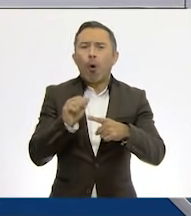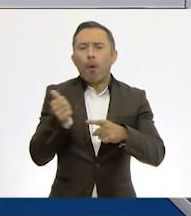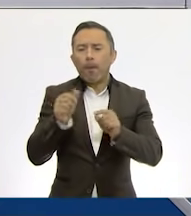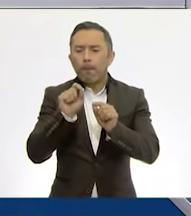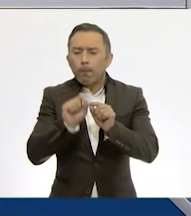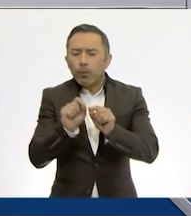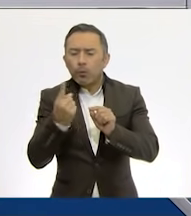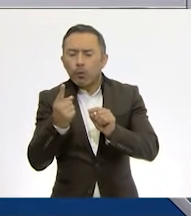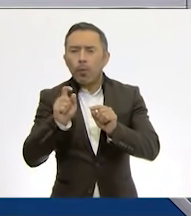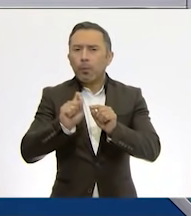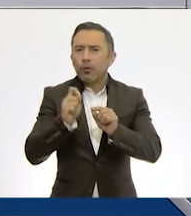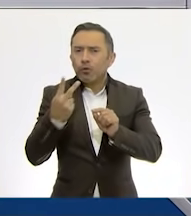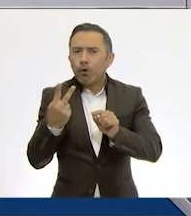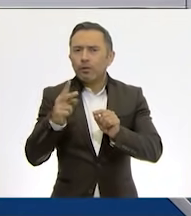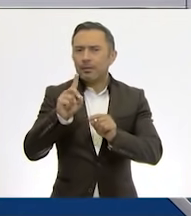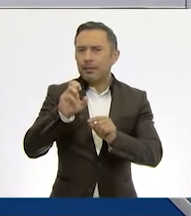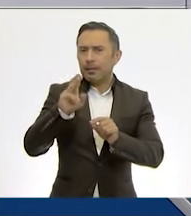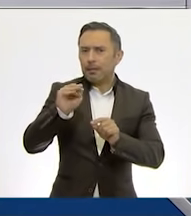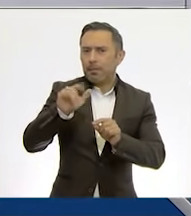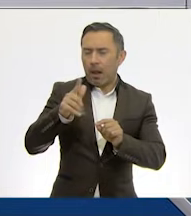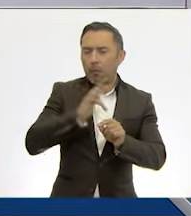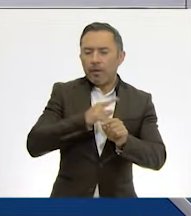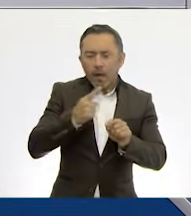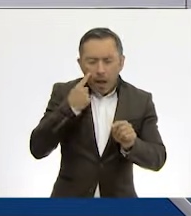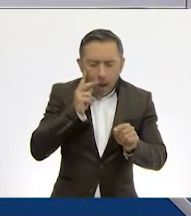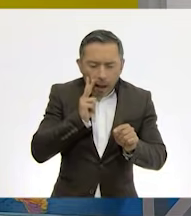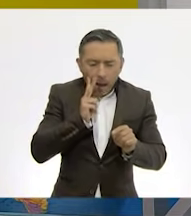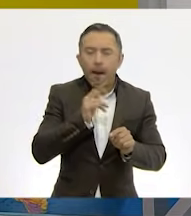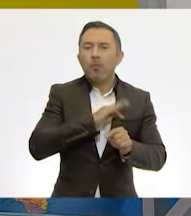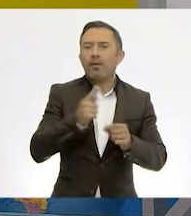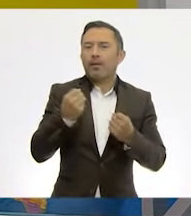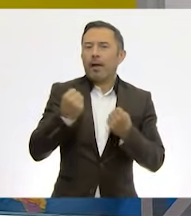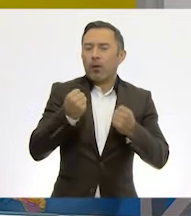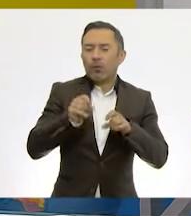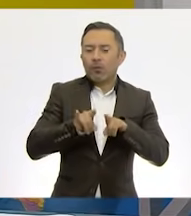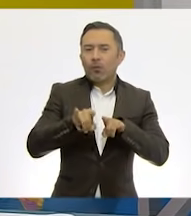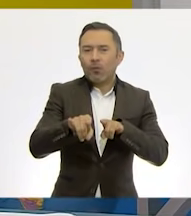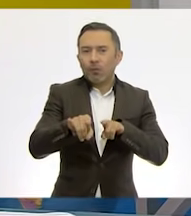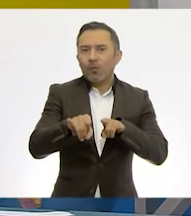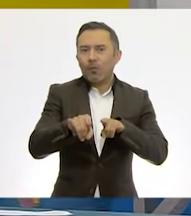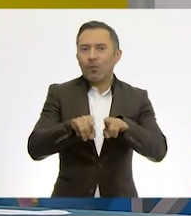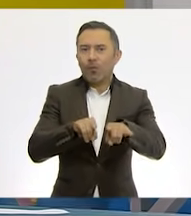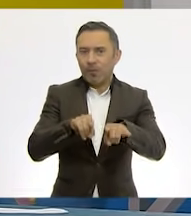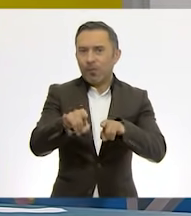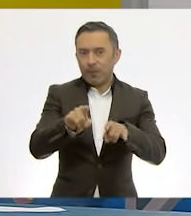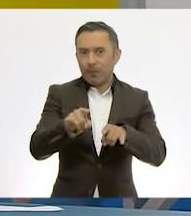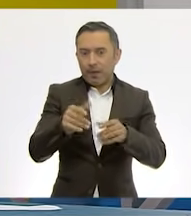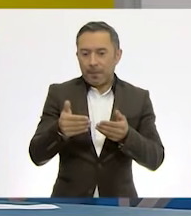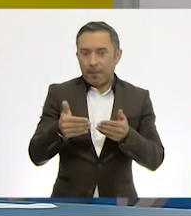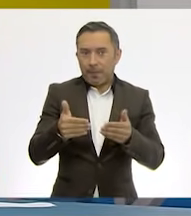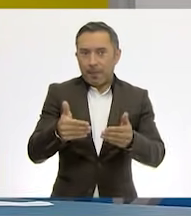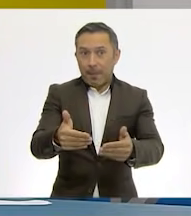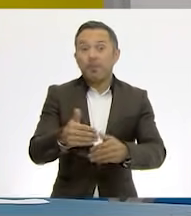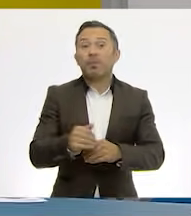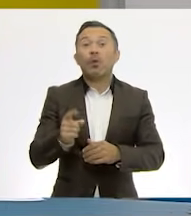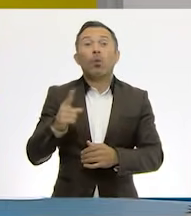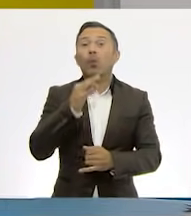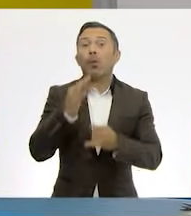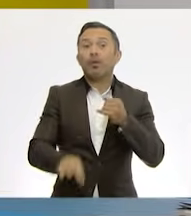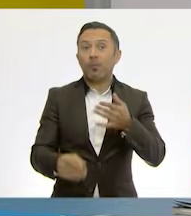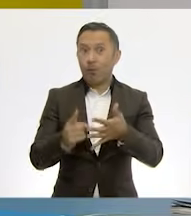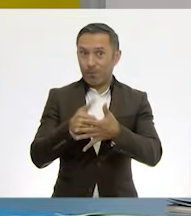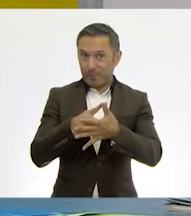recorrer cada uno de nuestros coches. Por último, número cinco, va a ganar quien coloque correctamente sus coches,